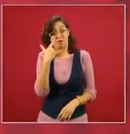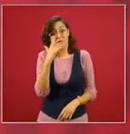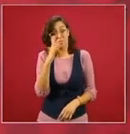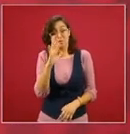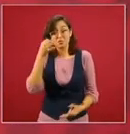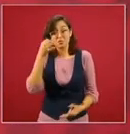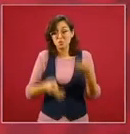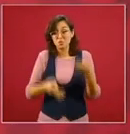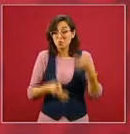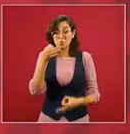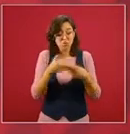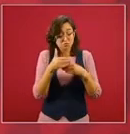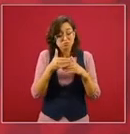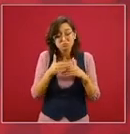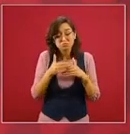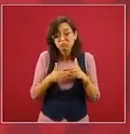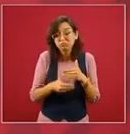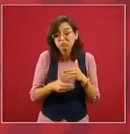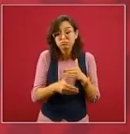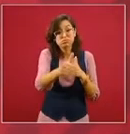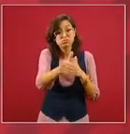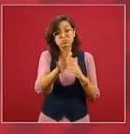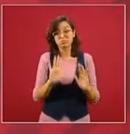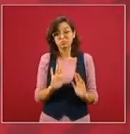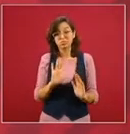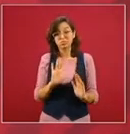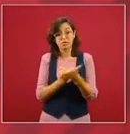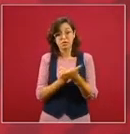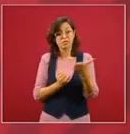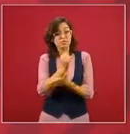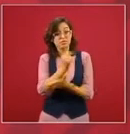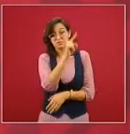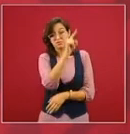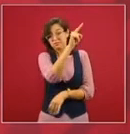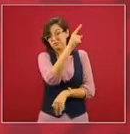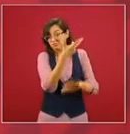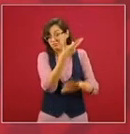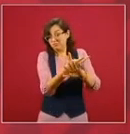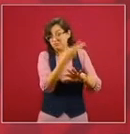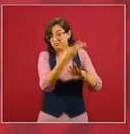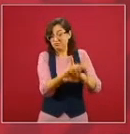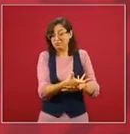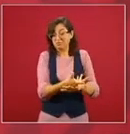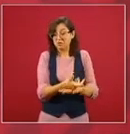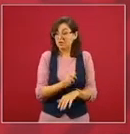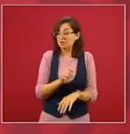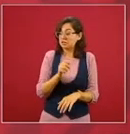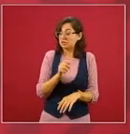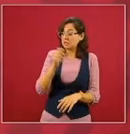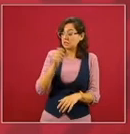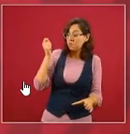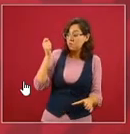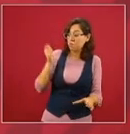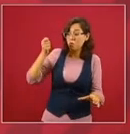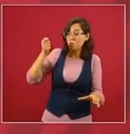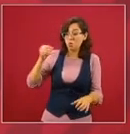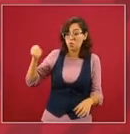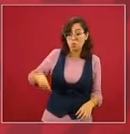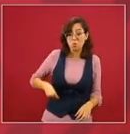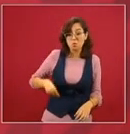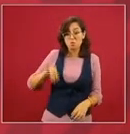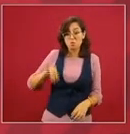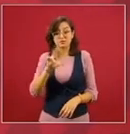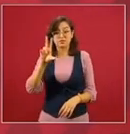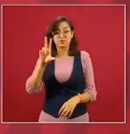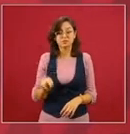y va a ser el tribunal en Estados Unidos el que va a decidir. Lo otro,